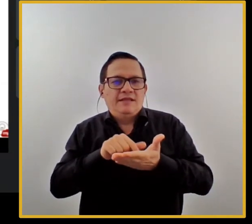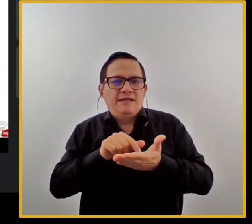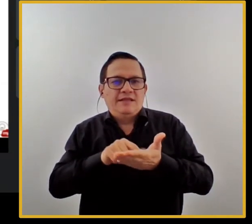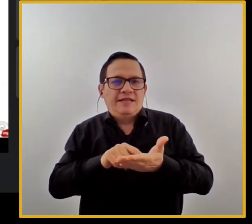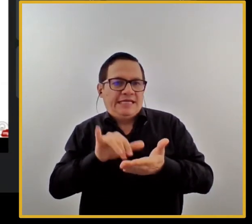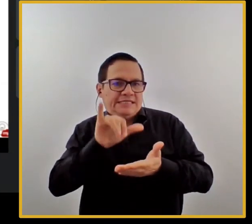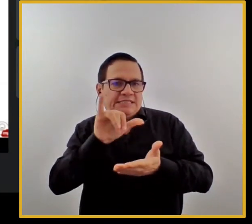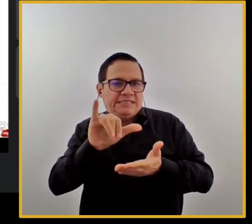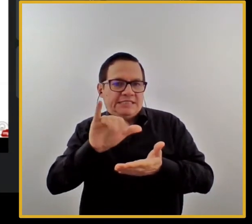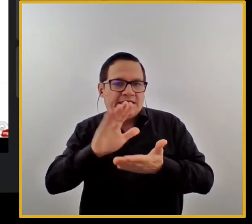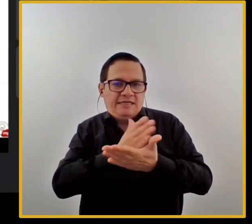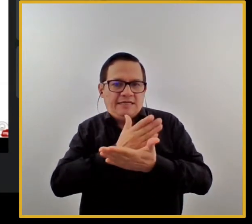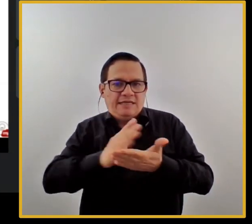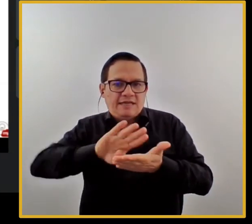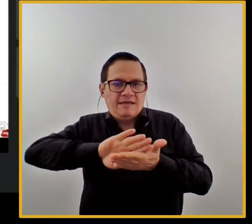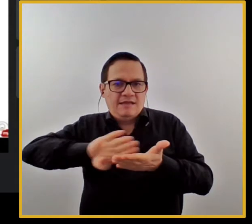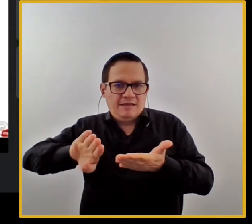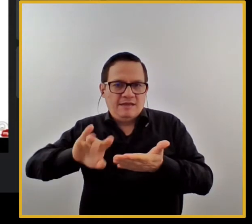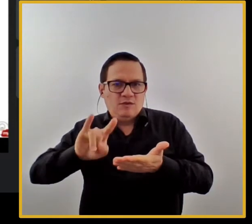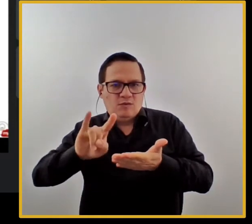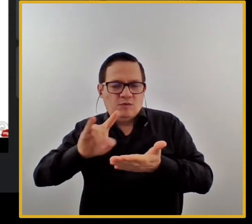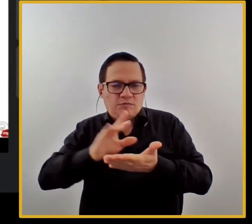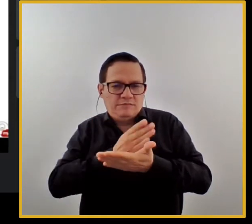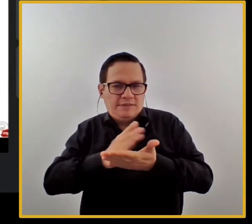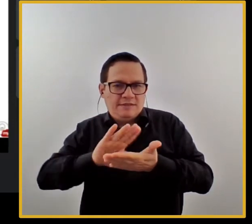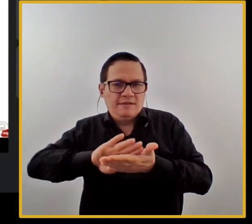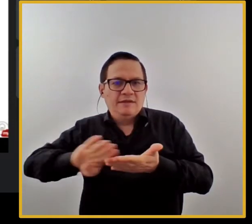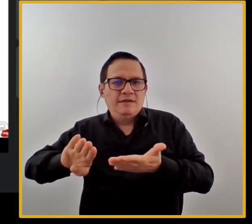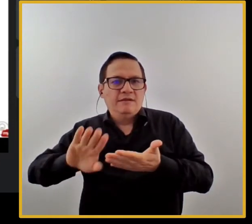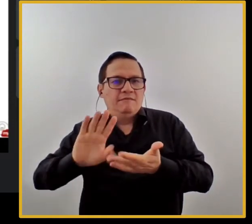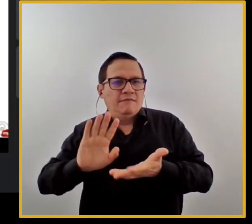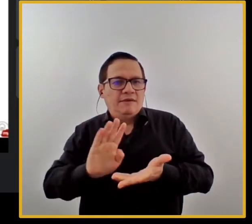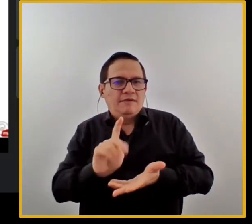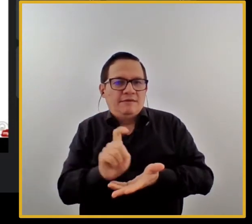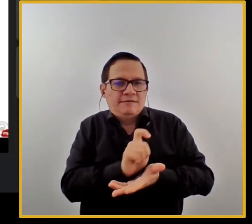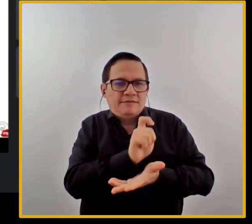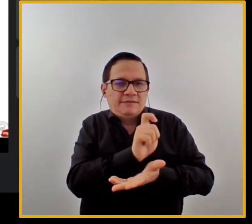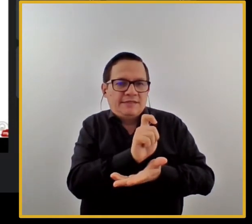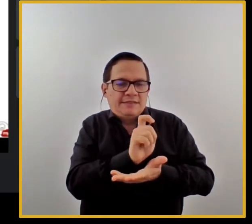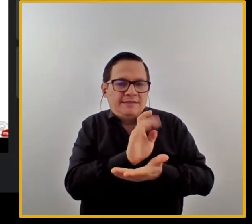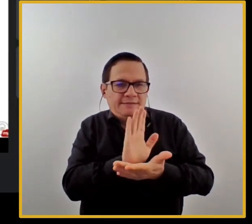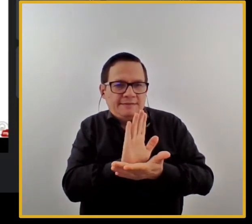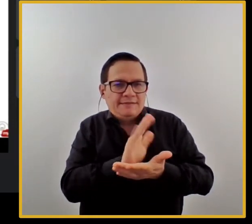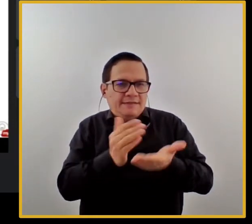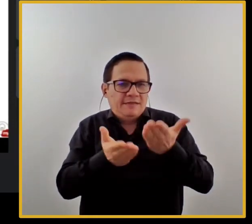la y, ¿cierto? Dejamos a un lado la u, las x, entonces nos quedaría allí